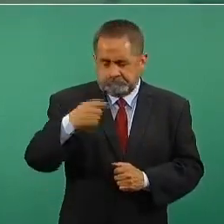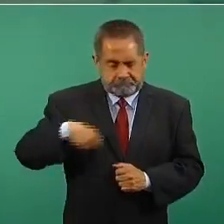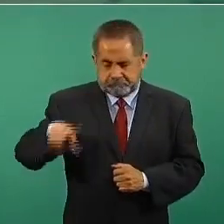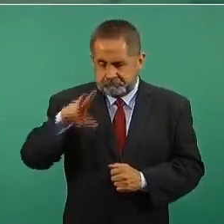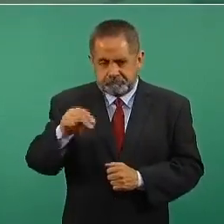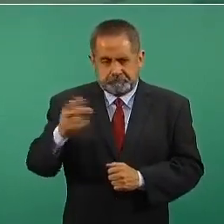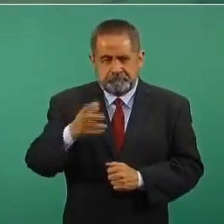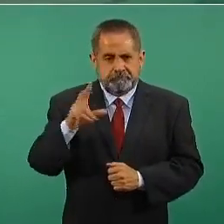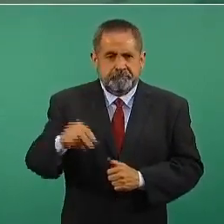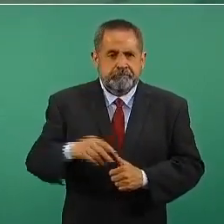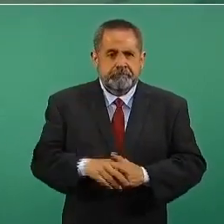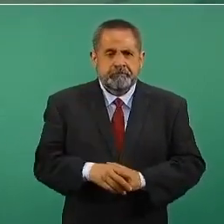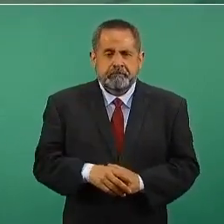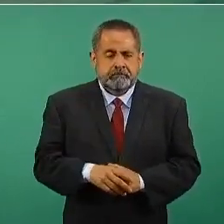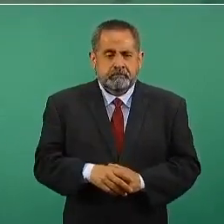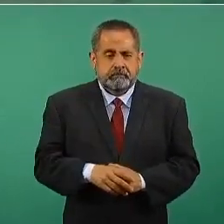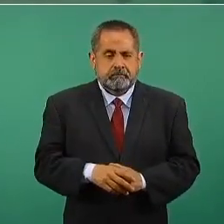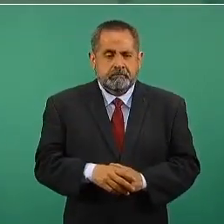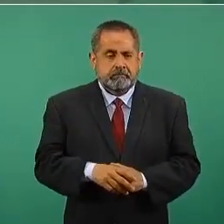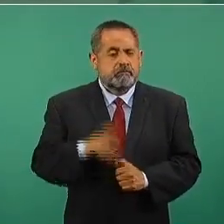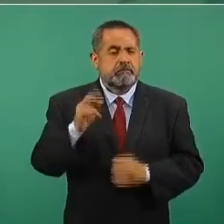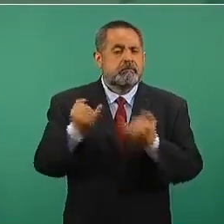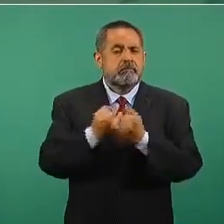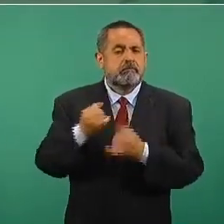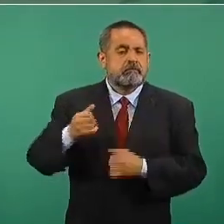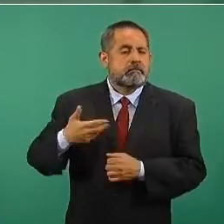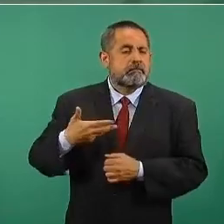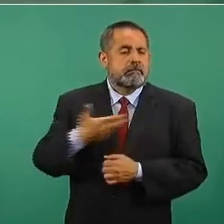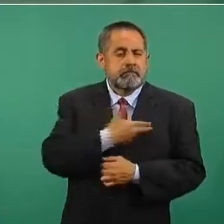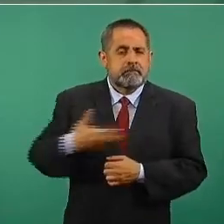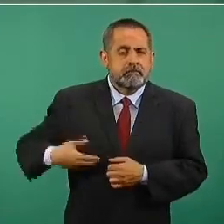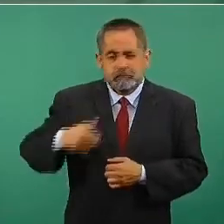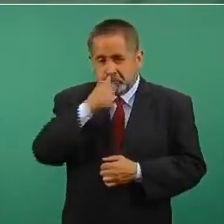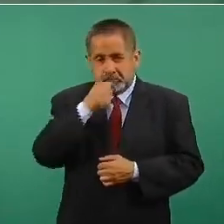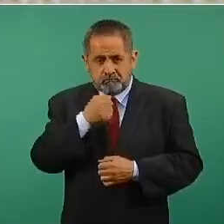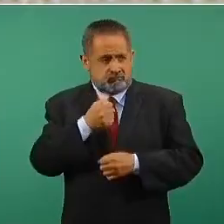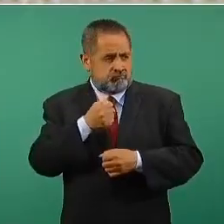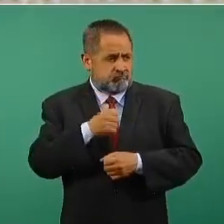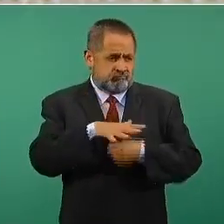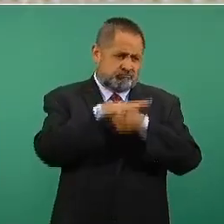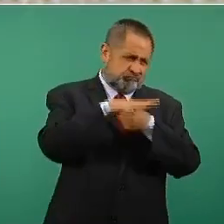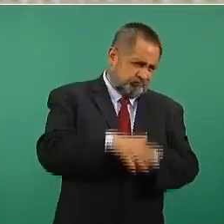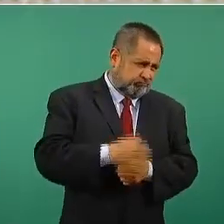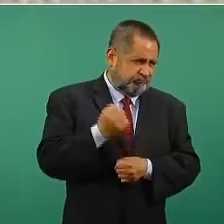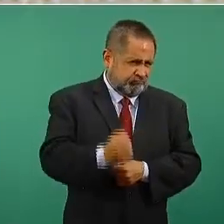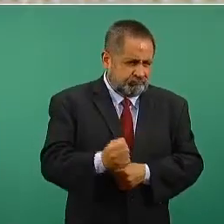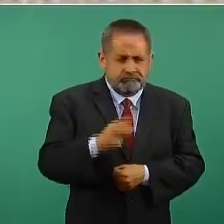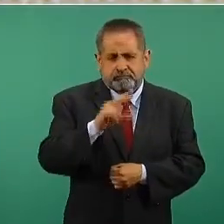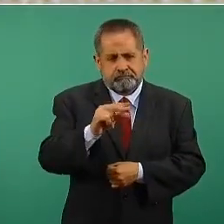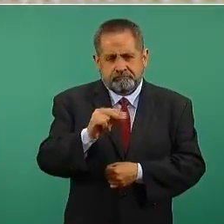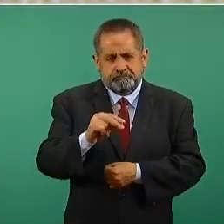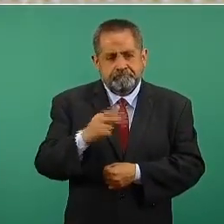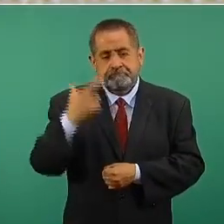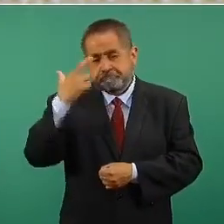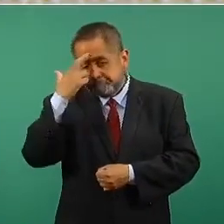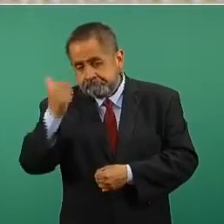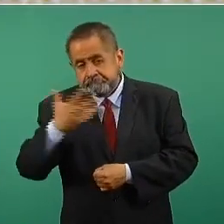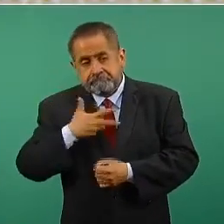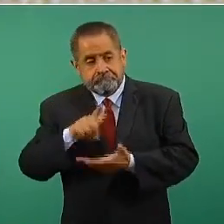No, como decía el presidente Juárez, nada por la fuerza, todo por la razón y el